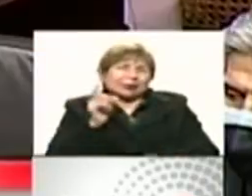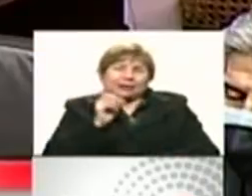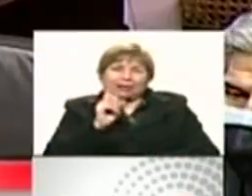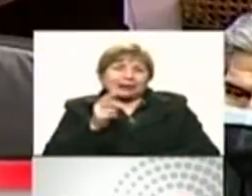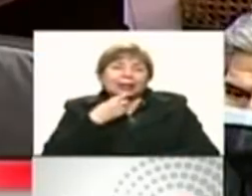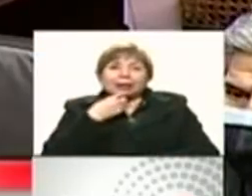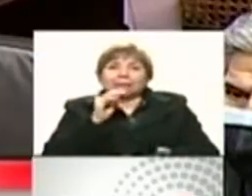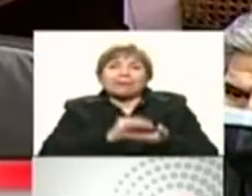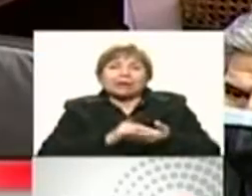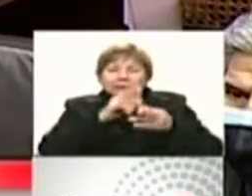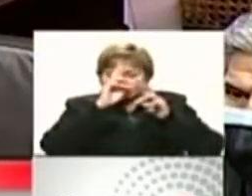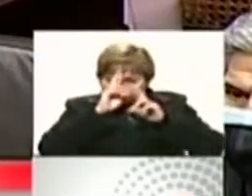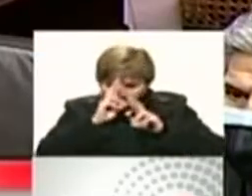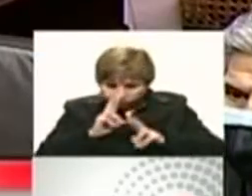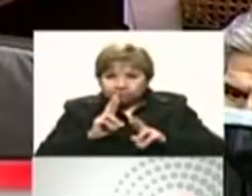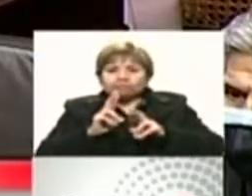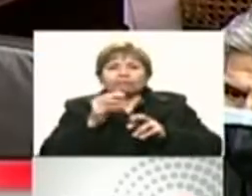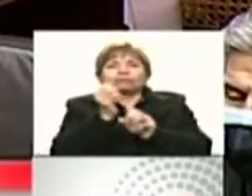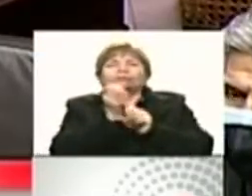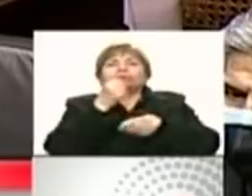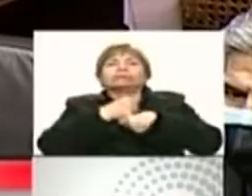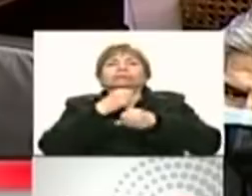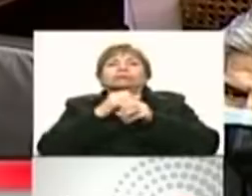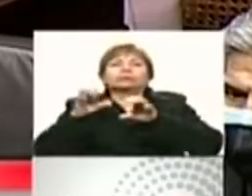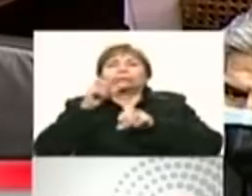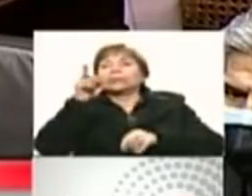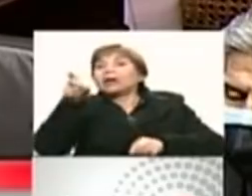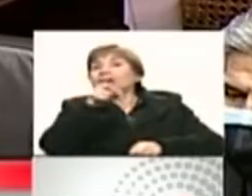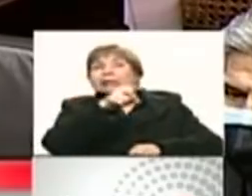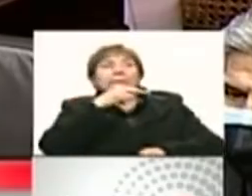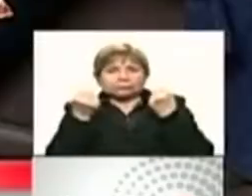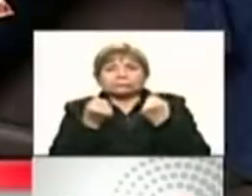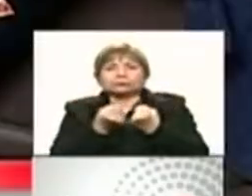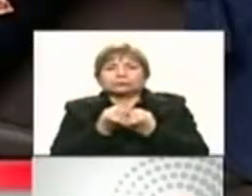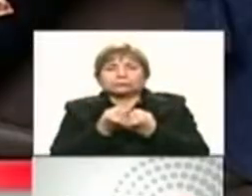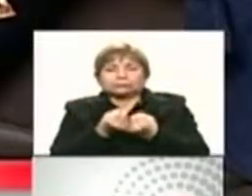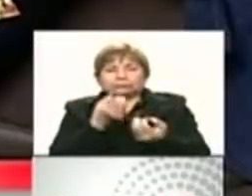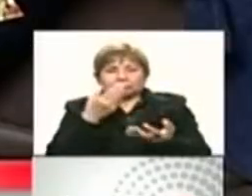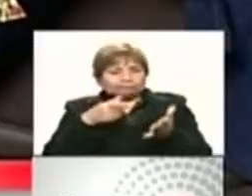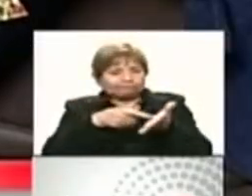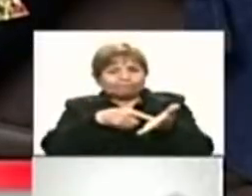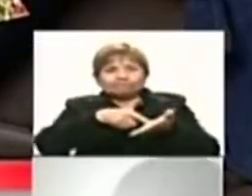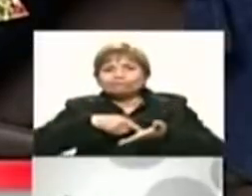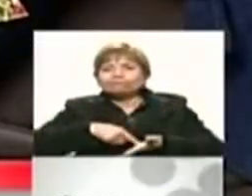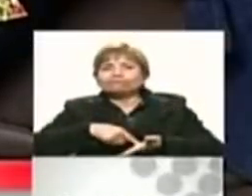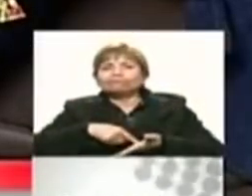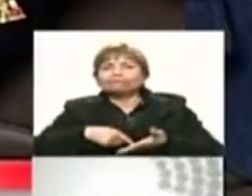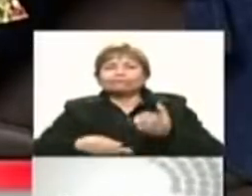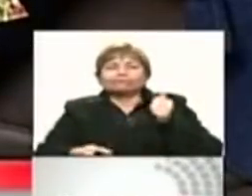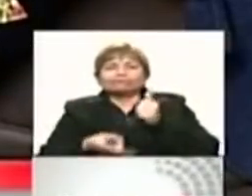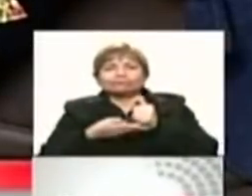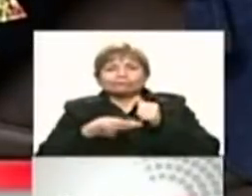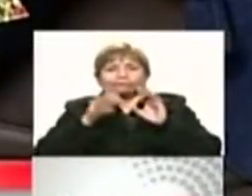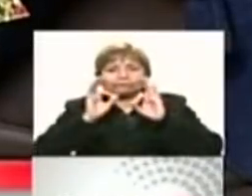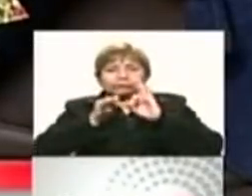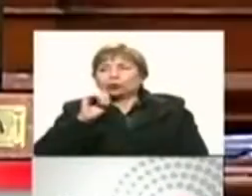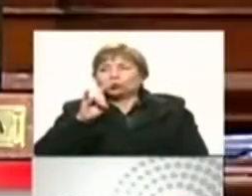Bueno, 2 sobre 15 significa que si se cumple ese número 13, que es un número que a veces está de mala